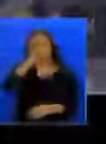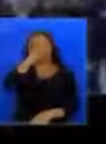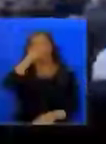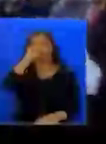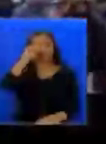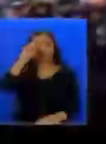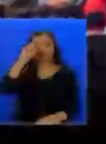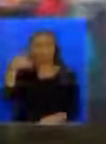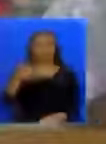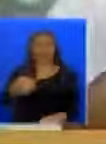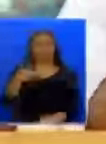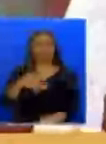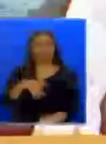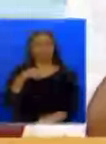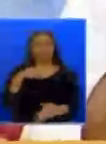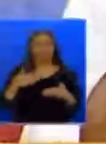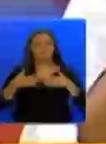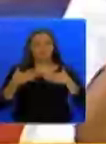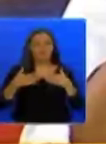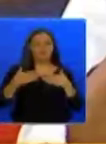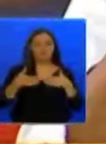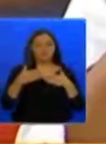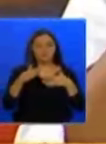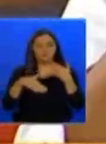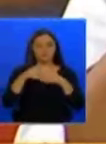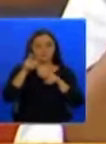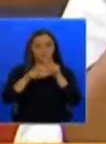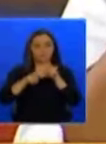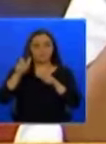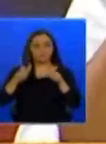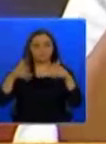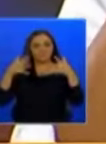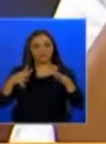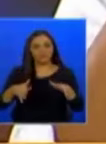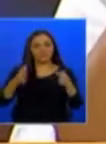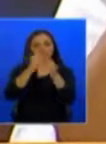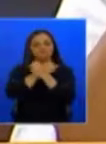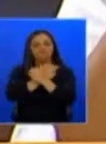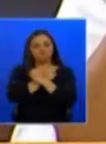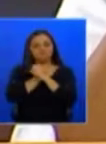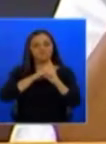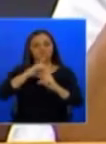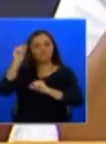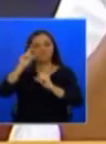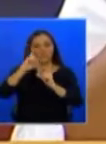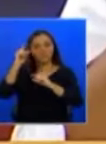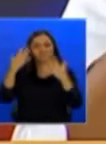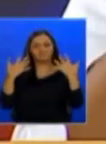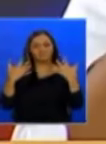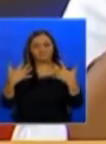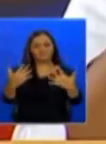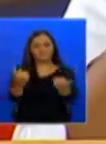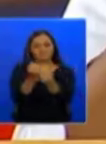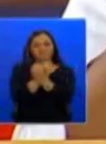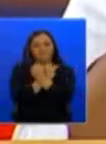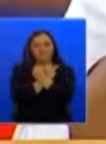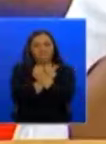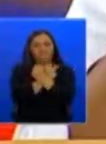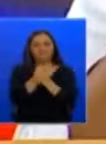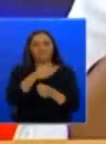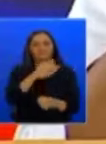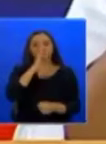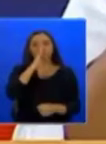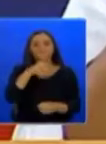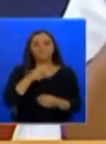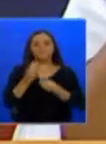¿no? Algo impresionante, ¿no? La alegría popular. el cariño de nuestros migrantes, cómo nos quiere nuestros migrantes. Y a mí cada